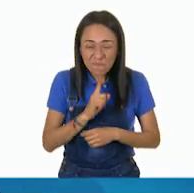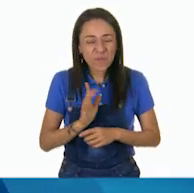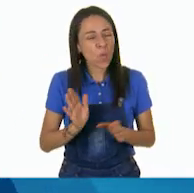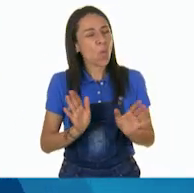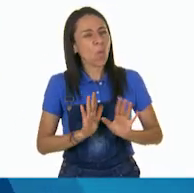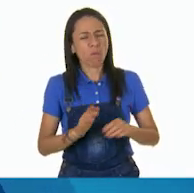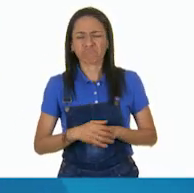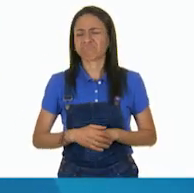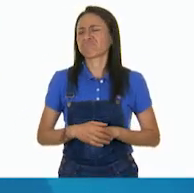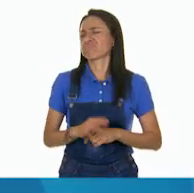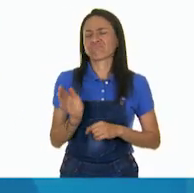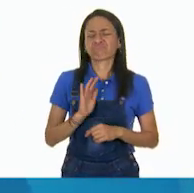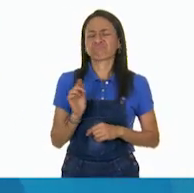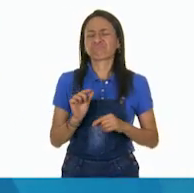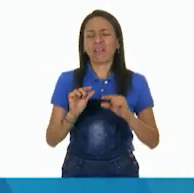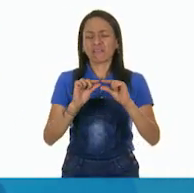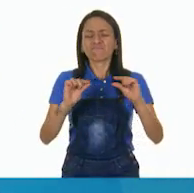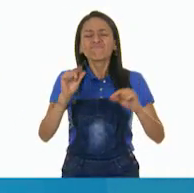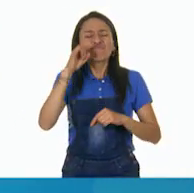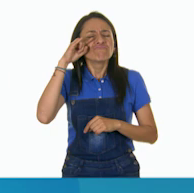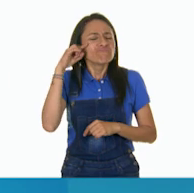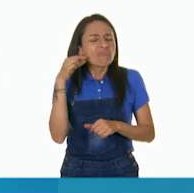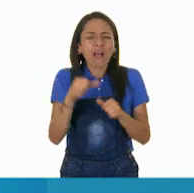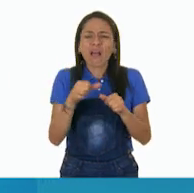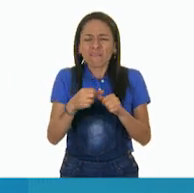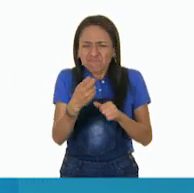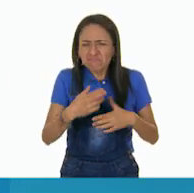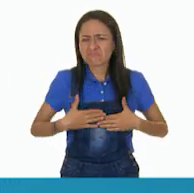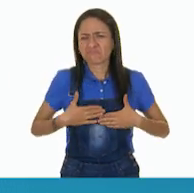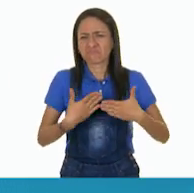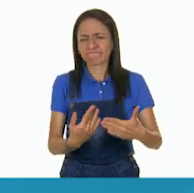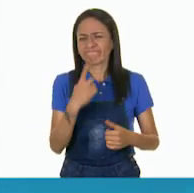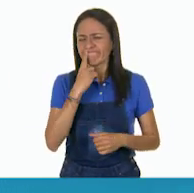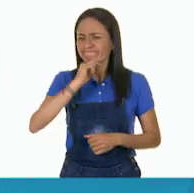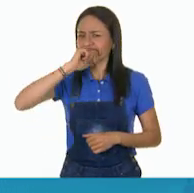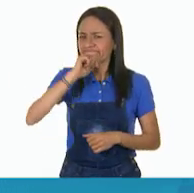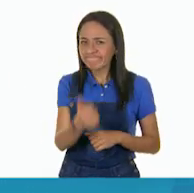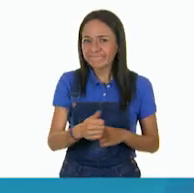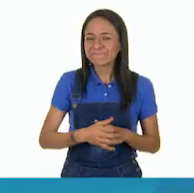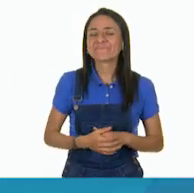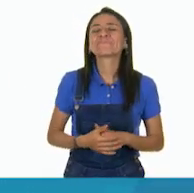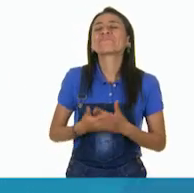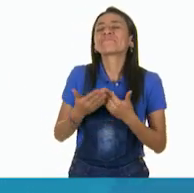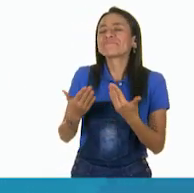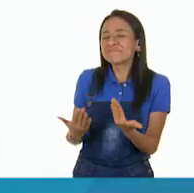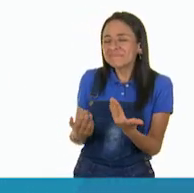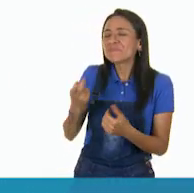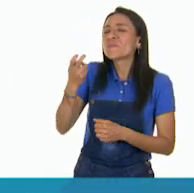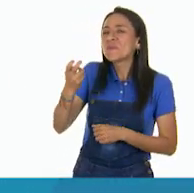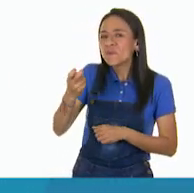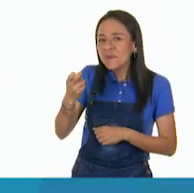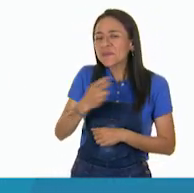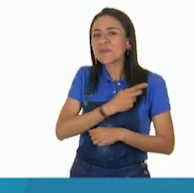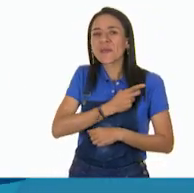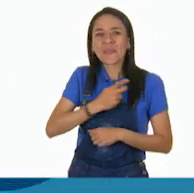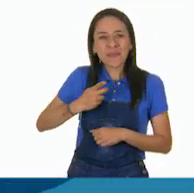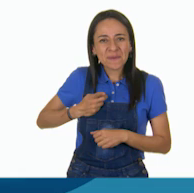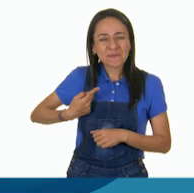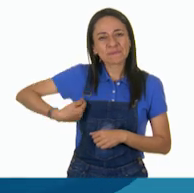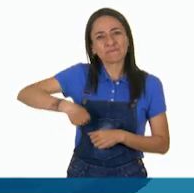confío en las letras chiquitas pero justo por eso lo mejor que podemos hacer es revisar con mucha atención